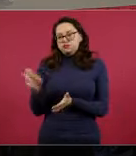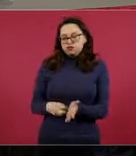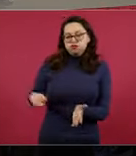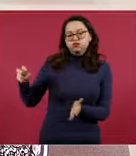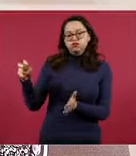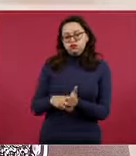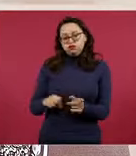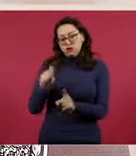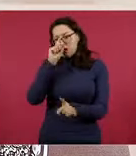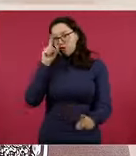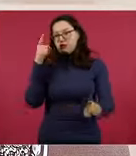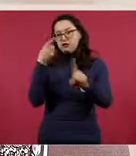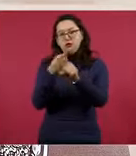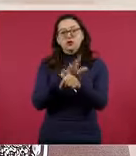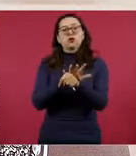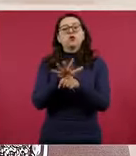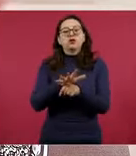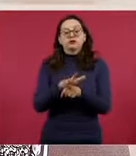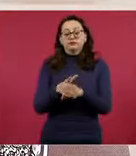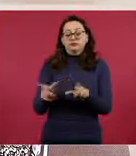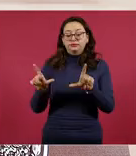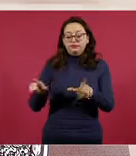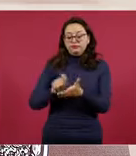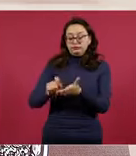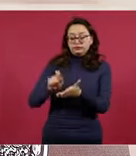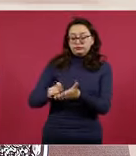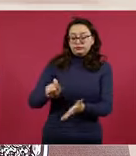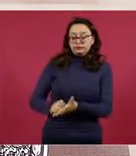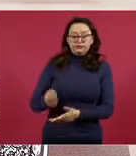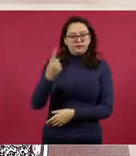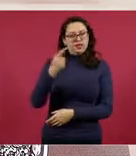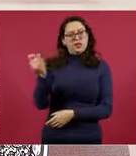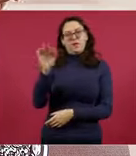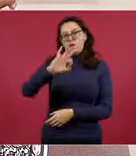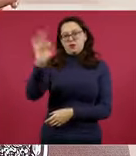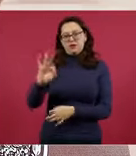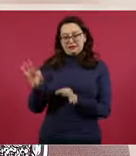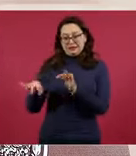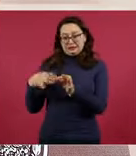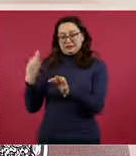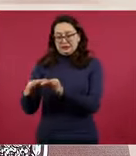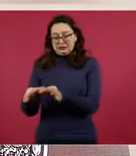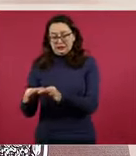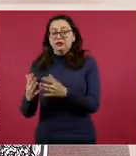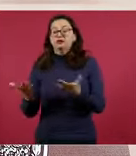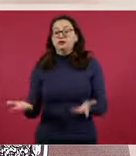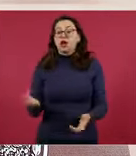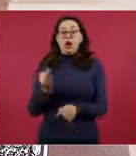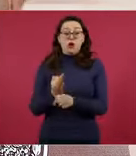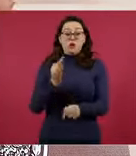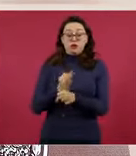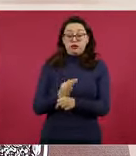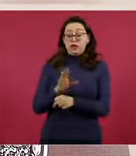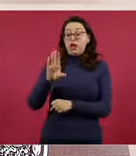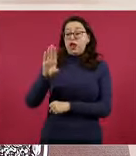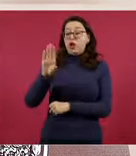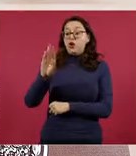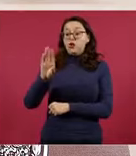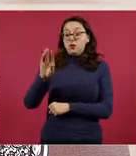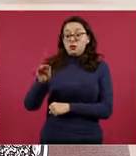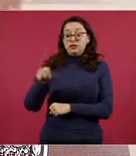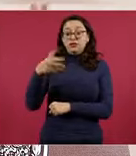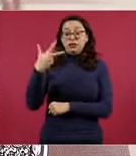las recetas surtidas, porque si tenemos el 98%, pero ese 2% significan 12 mil recetas no